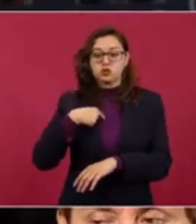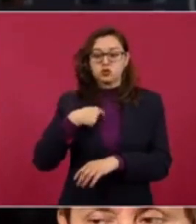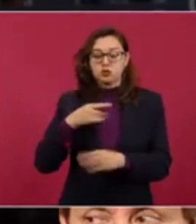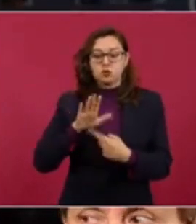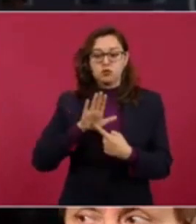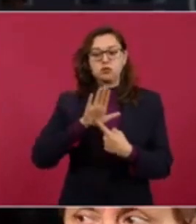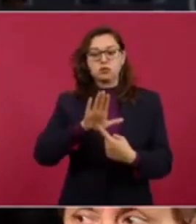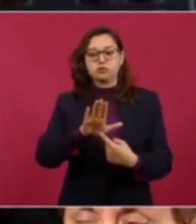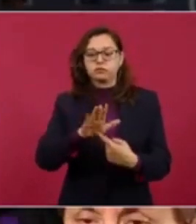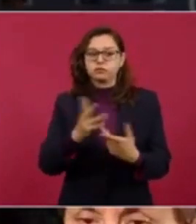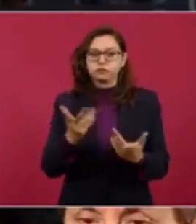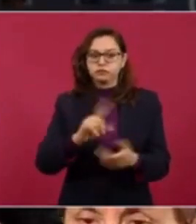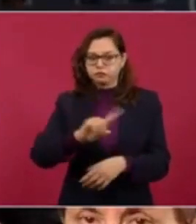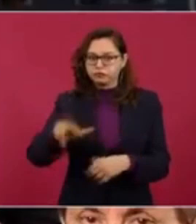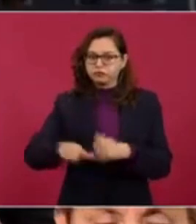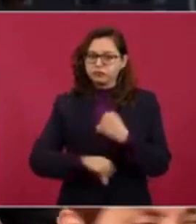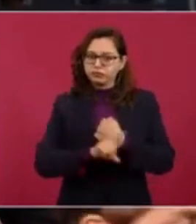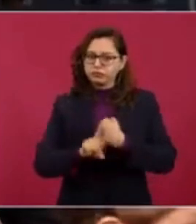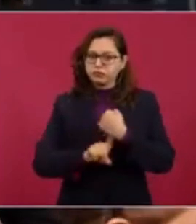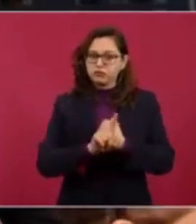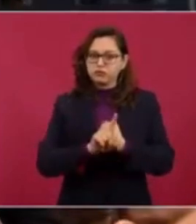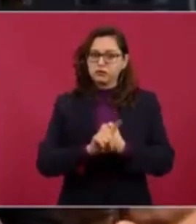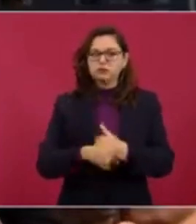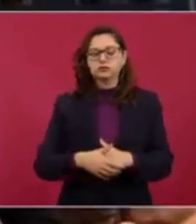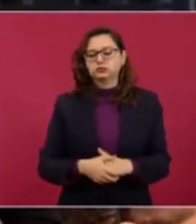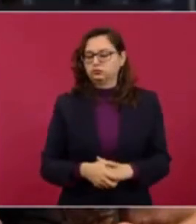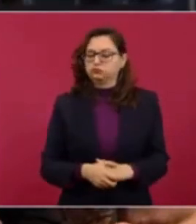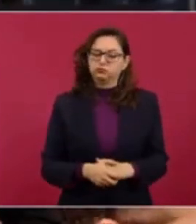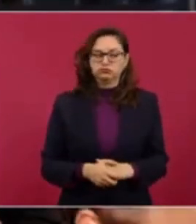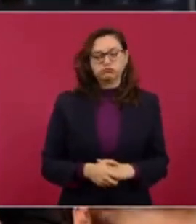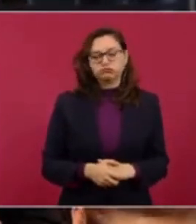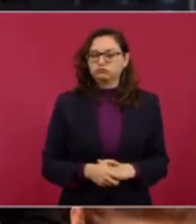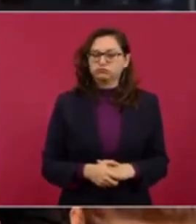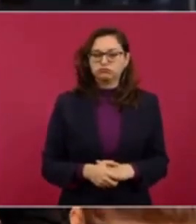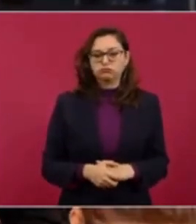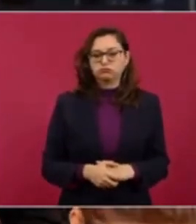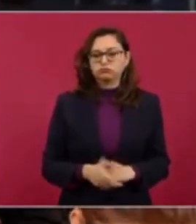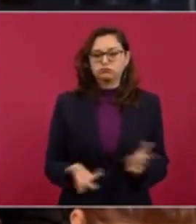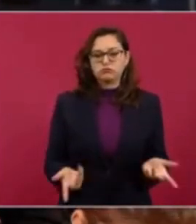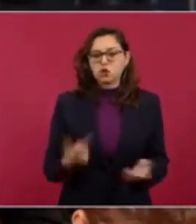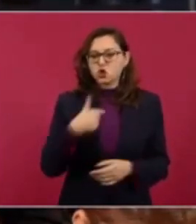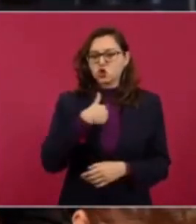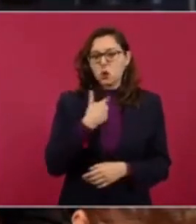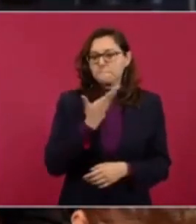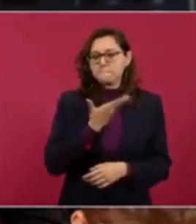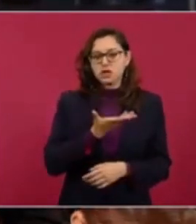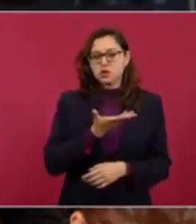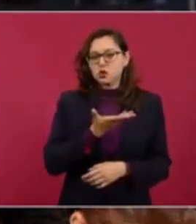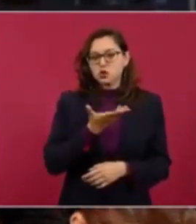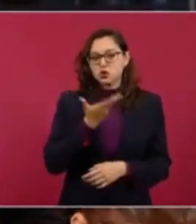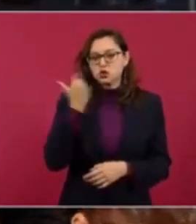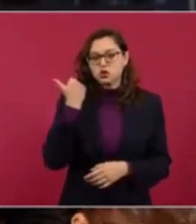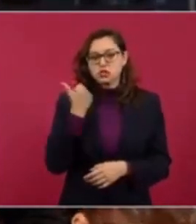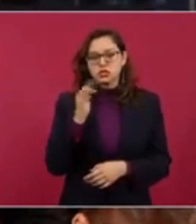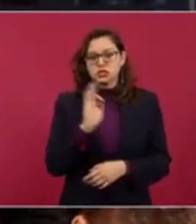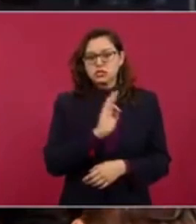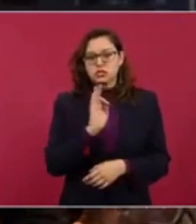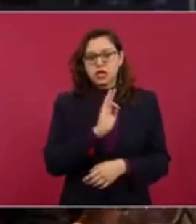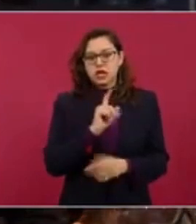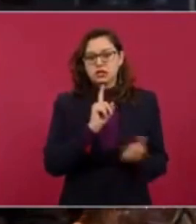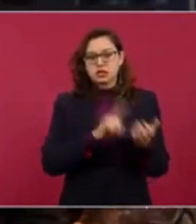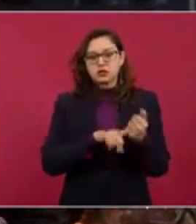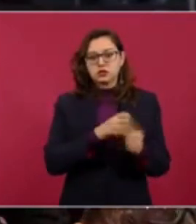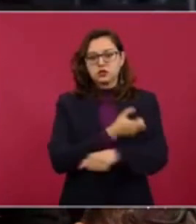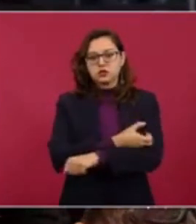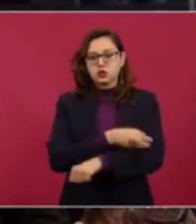Entonces, sinceramente, pues yo le pido ahí, no sé si el coordinador no ve que